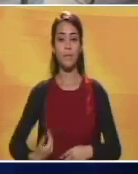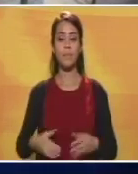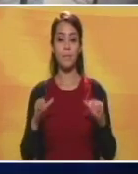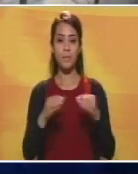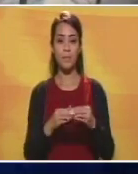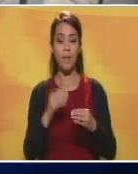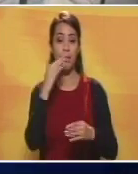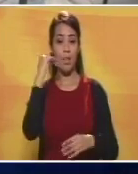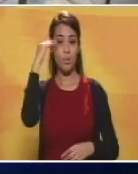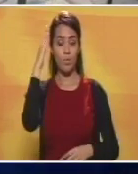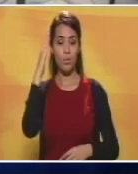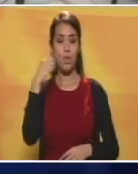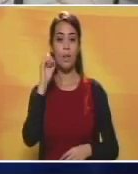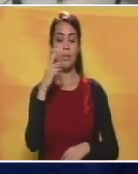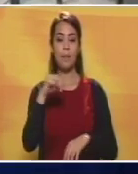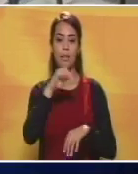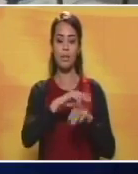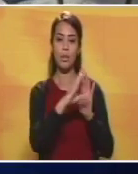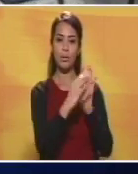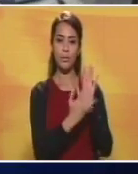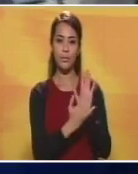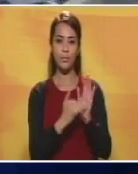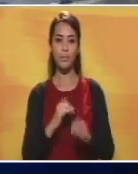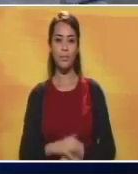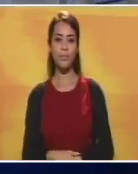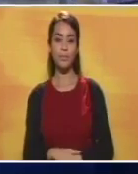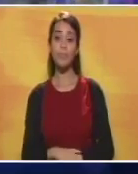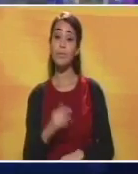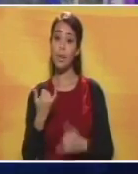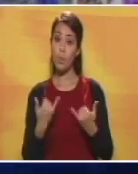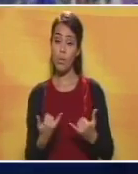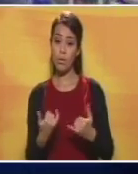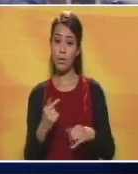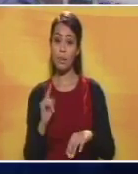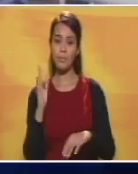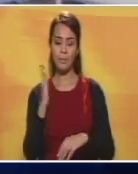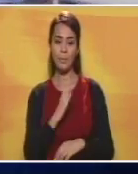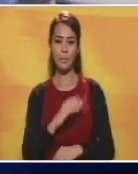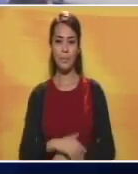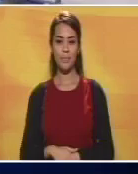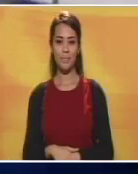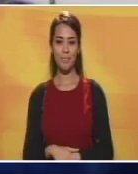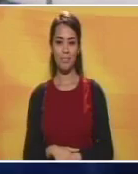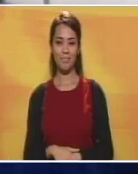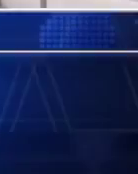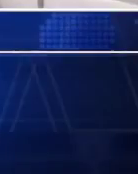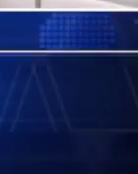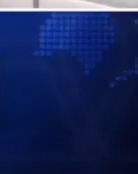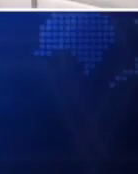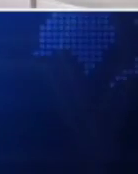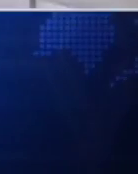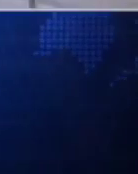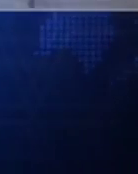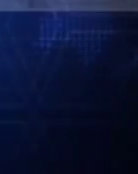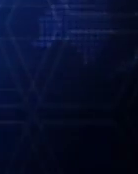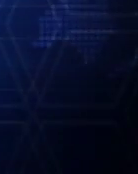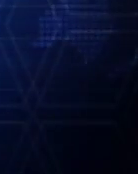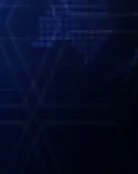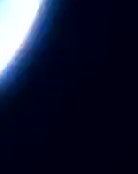de Adultos Mayores de la Asamblea Nacional Constituyente. Ya está aquí en el estudio con nosotros, ya venimos.